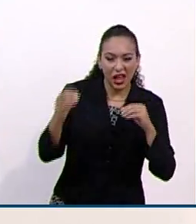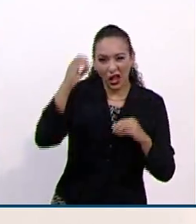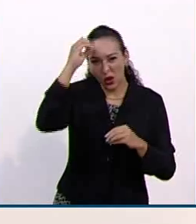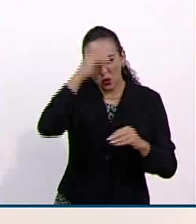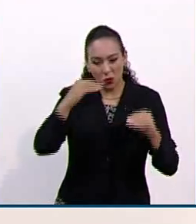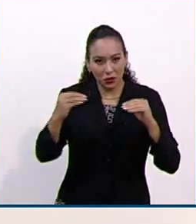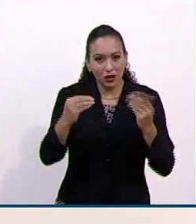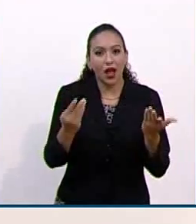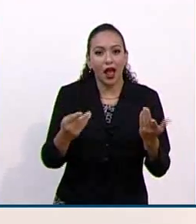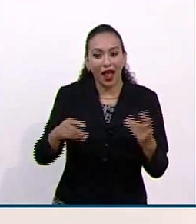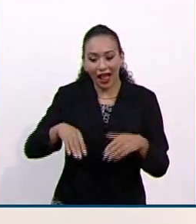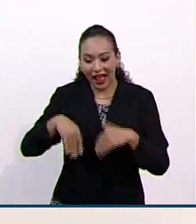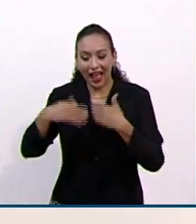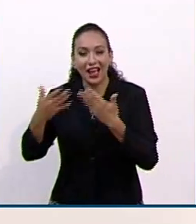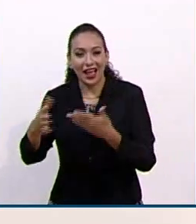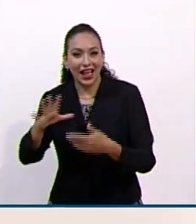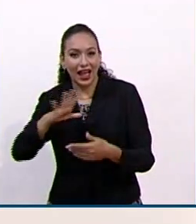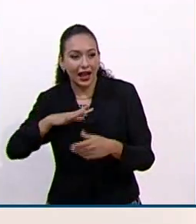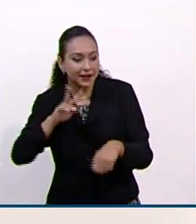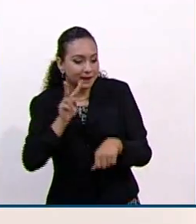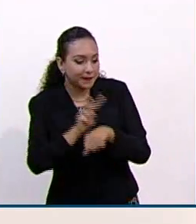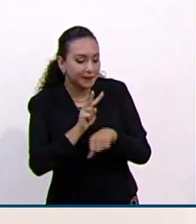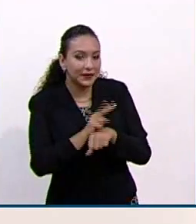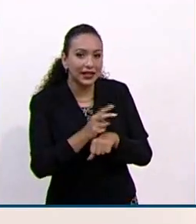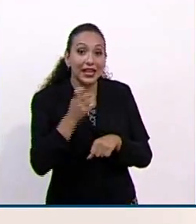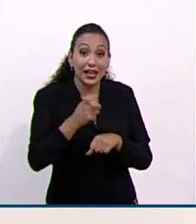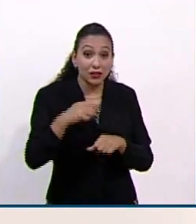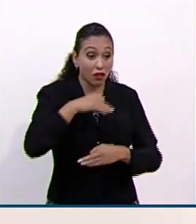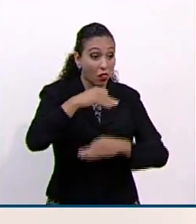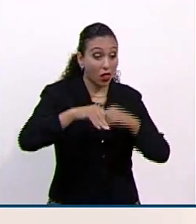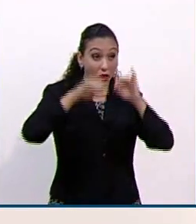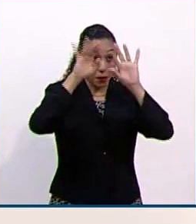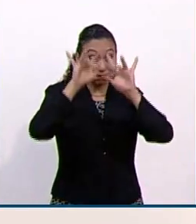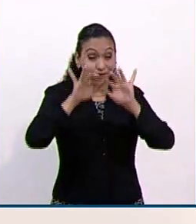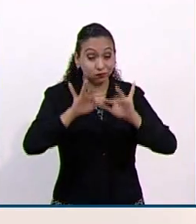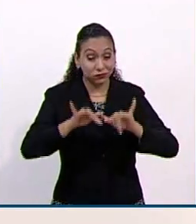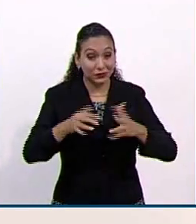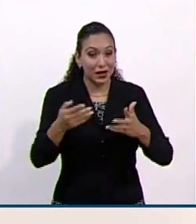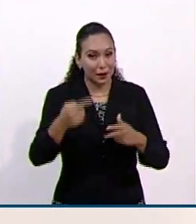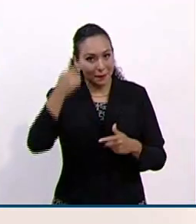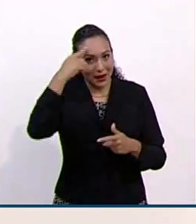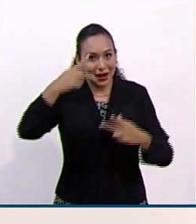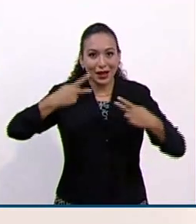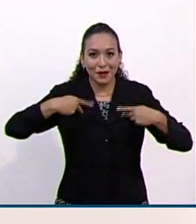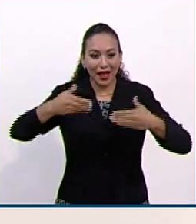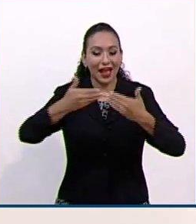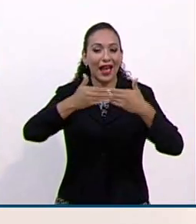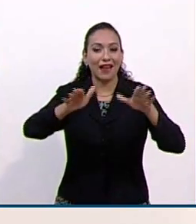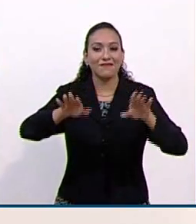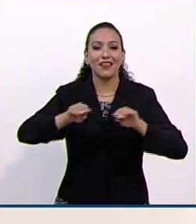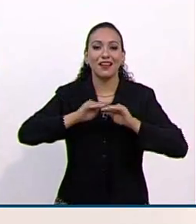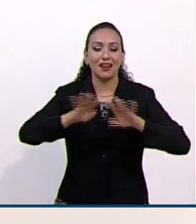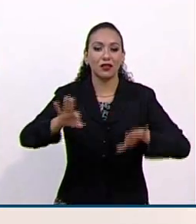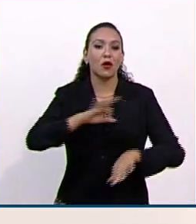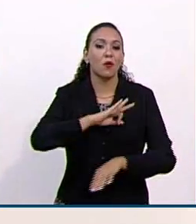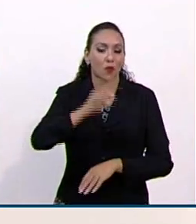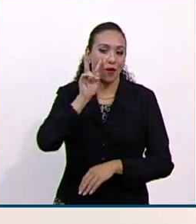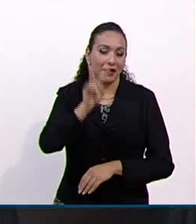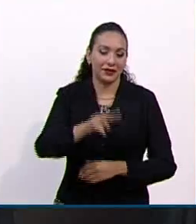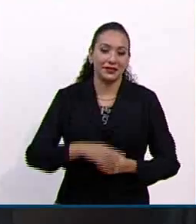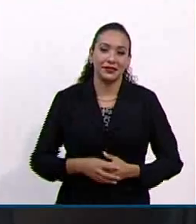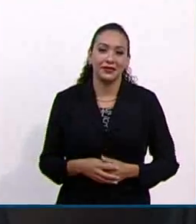o no, en fin, todo eso que queda registrado justamente ante los ojos de la comunidad